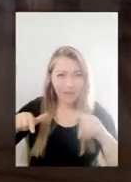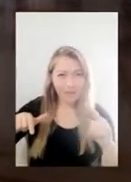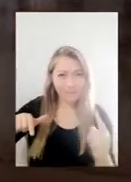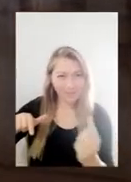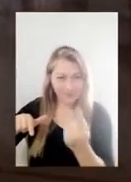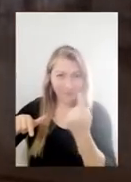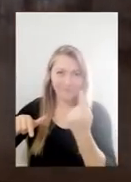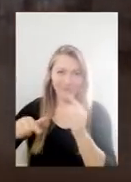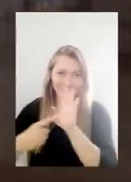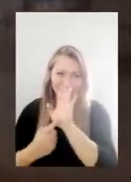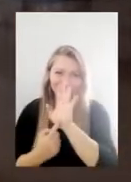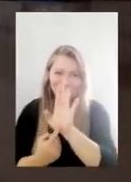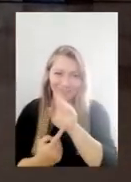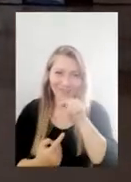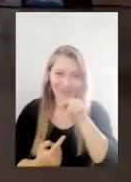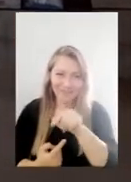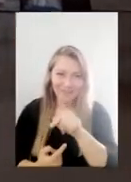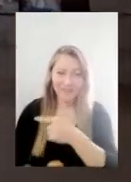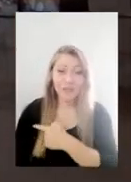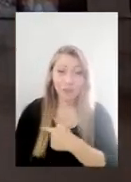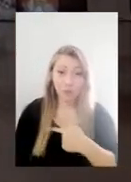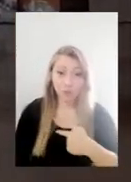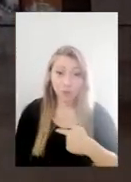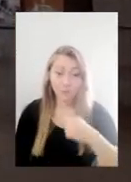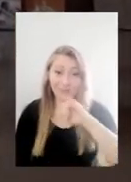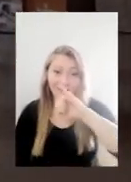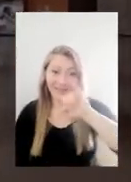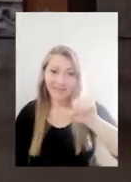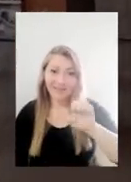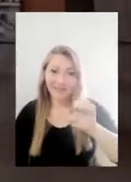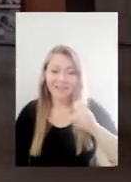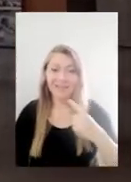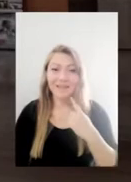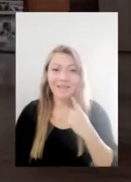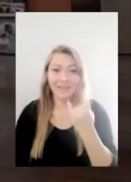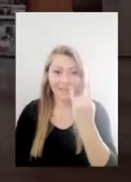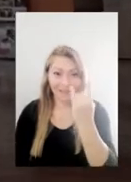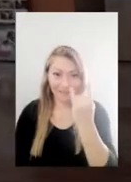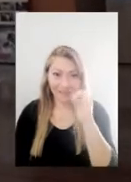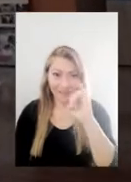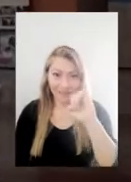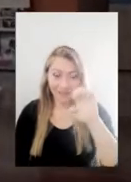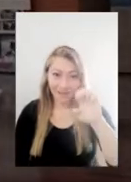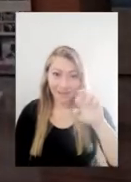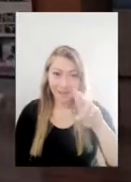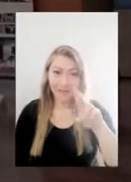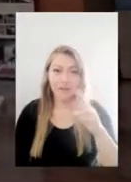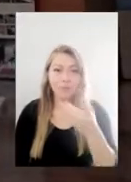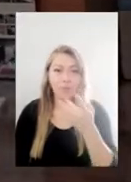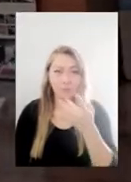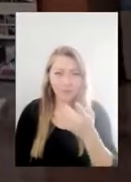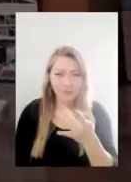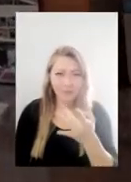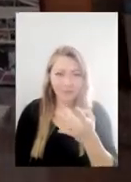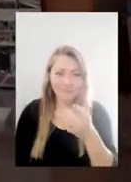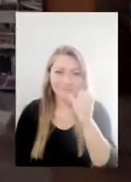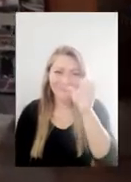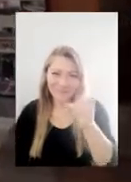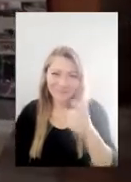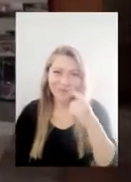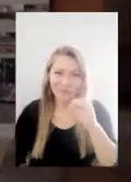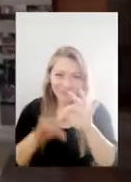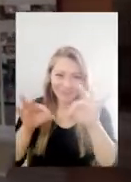encuentro ciudadano que posee la Estación Mapocho, su hall Emilio Jequier, denominado así en honor al arquitecto que construyó